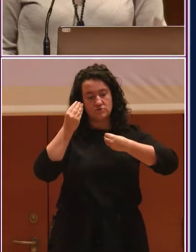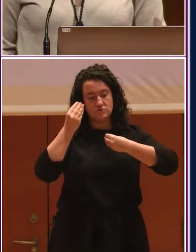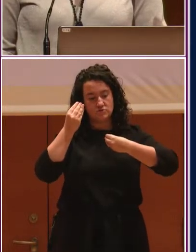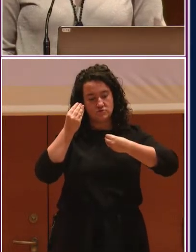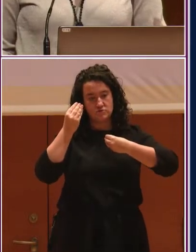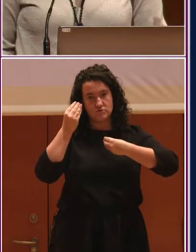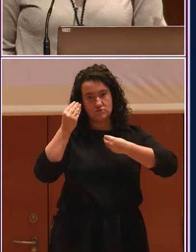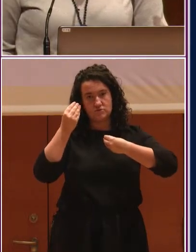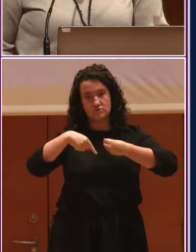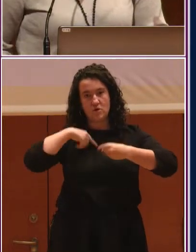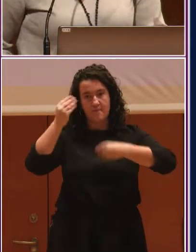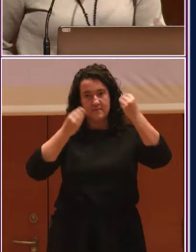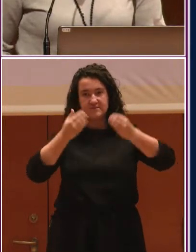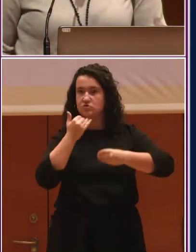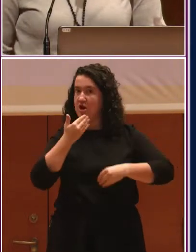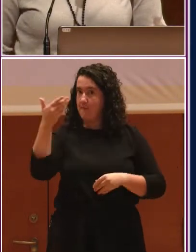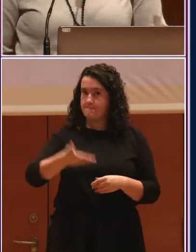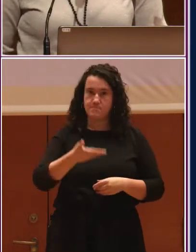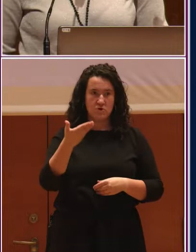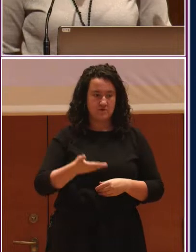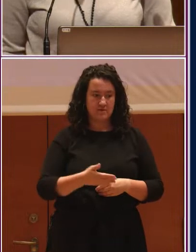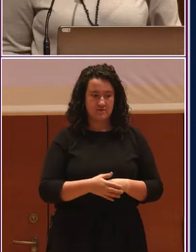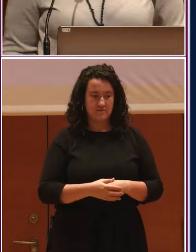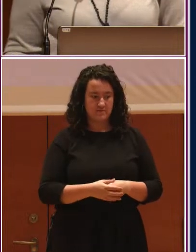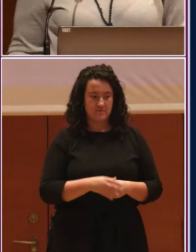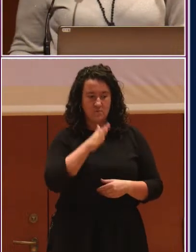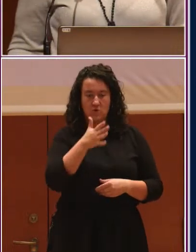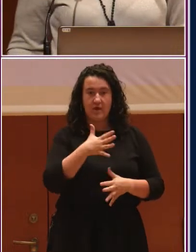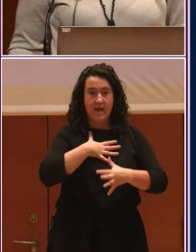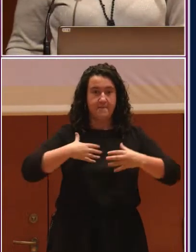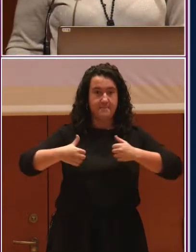ayuda a otra persona mayor creemos